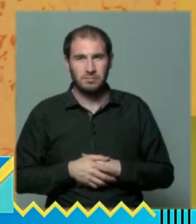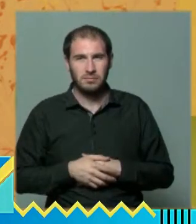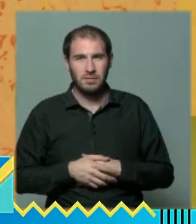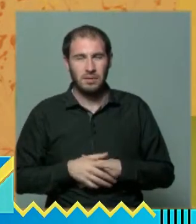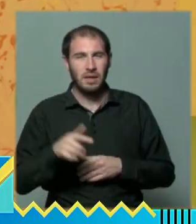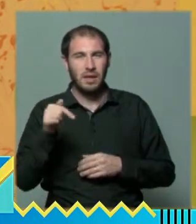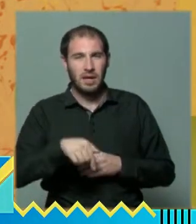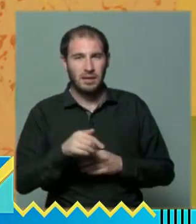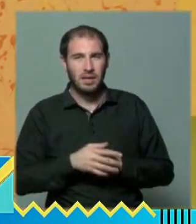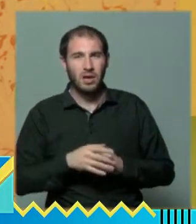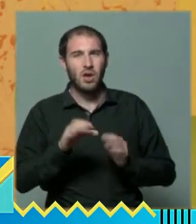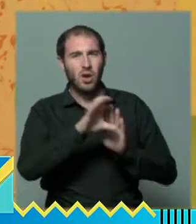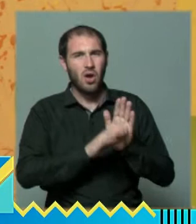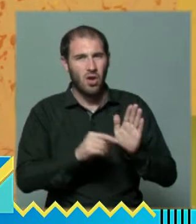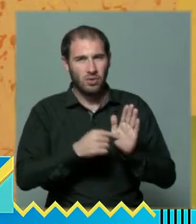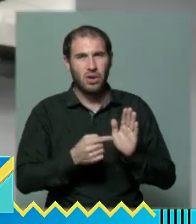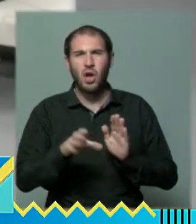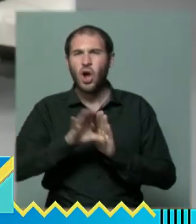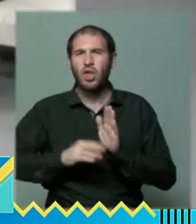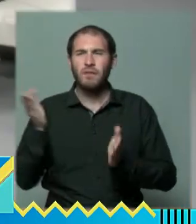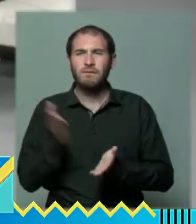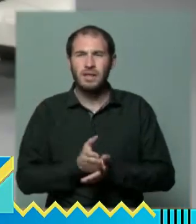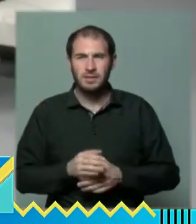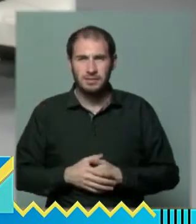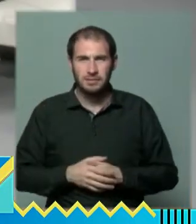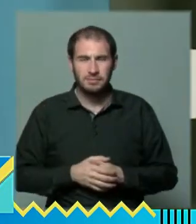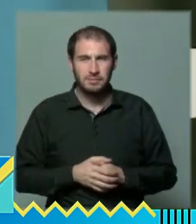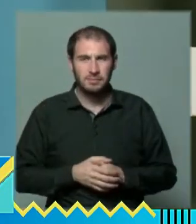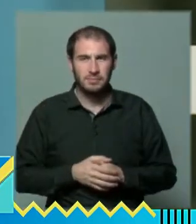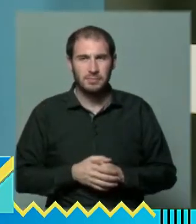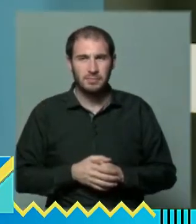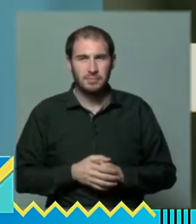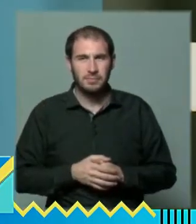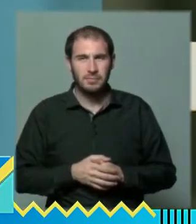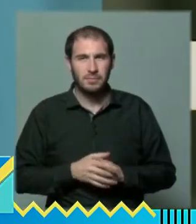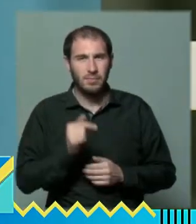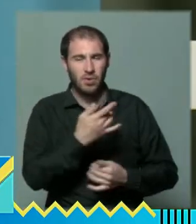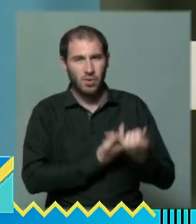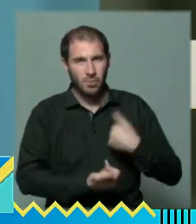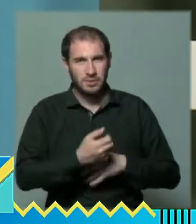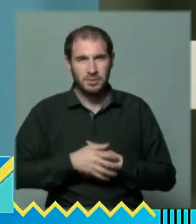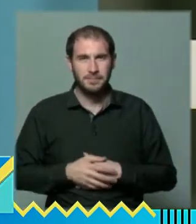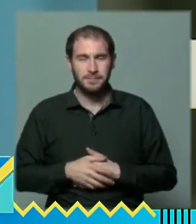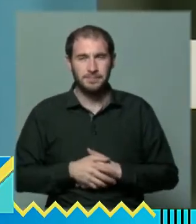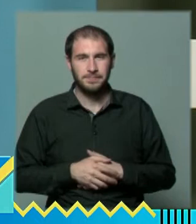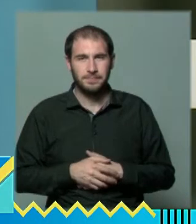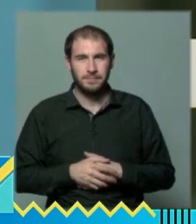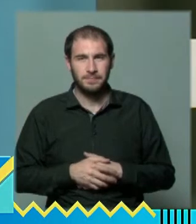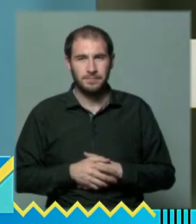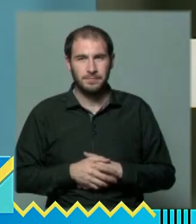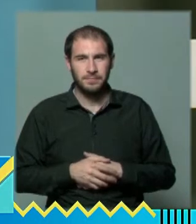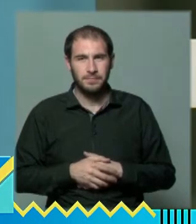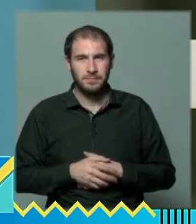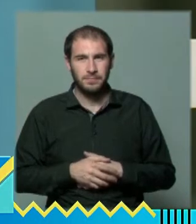genera este código, ¿no? O sea que el Código de Faltas, por lo que nos has comentado Tito, no